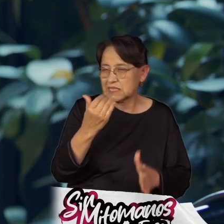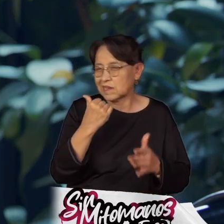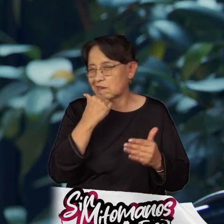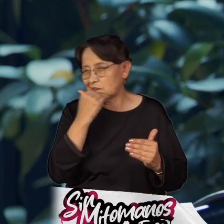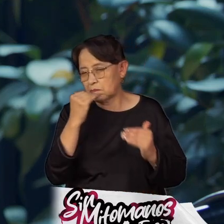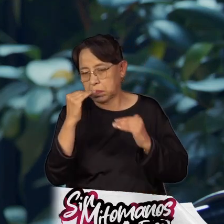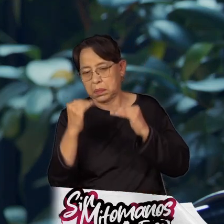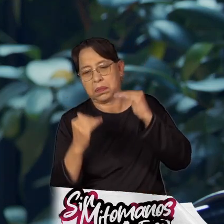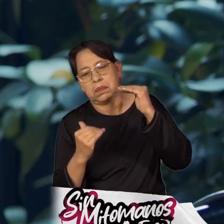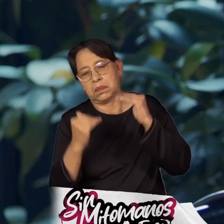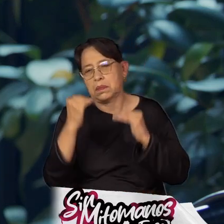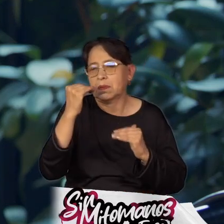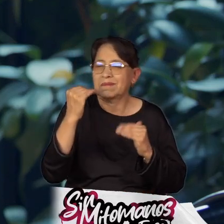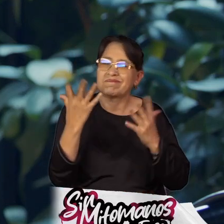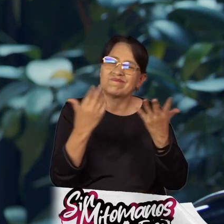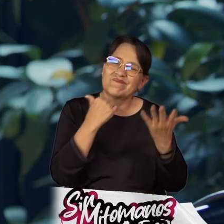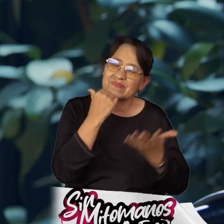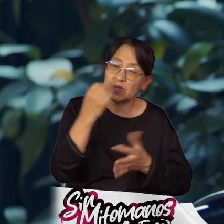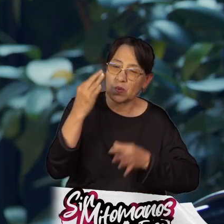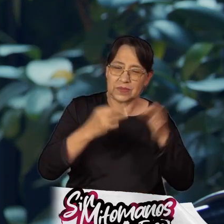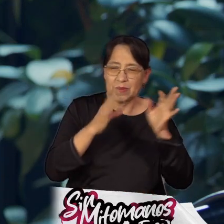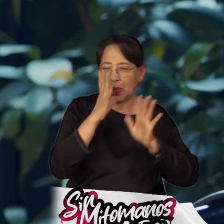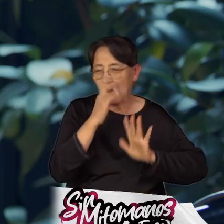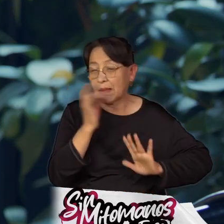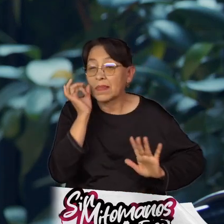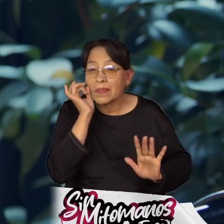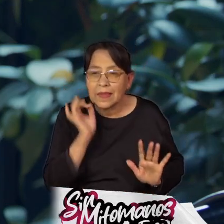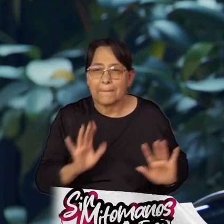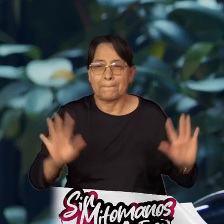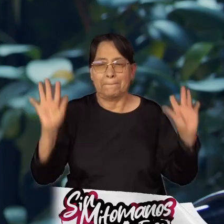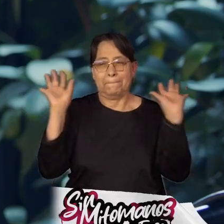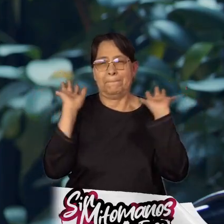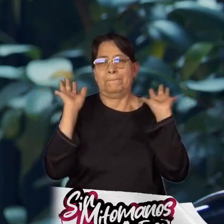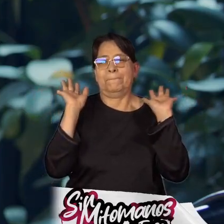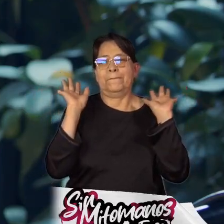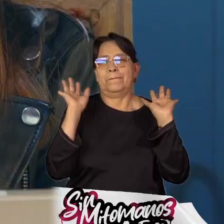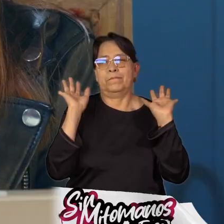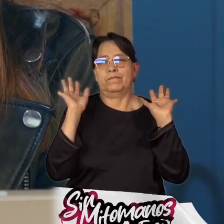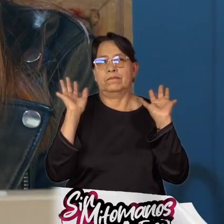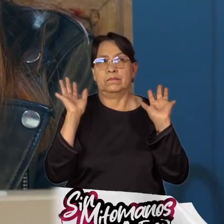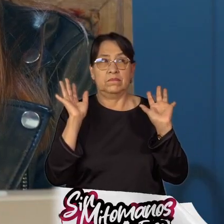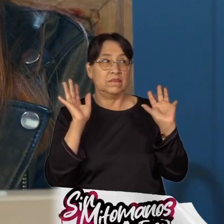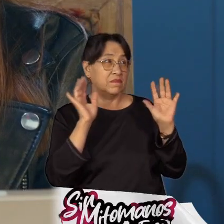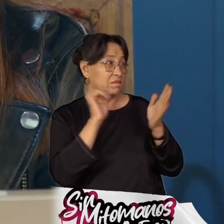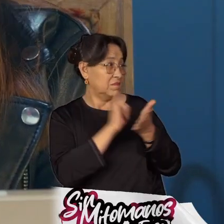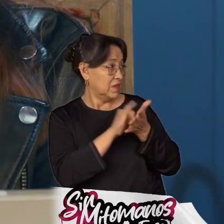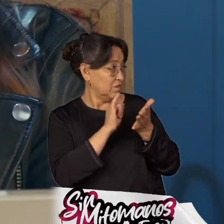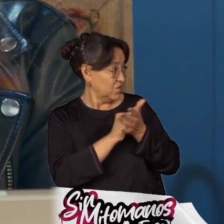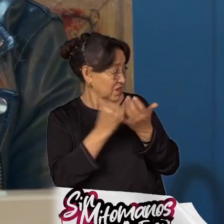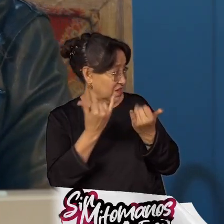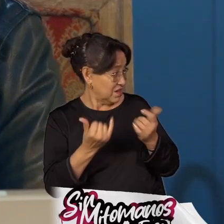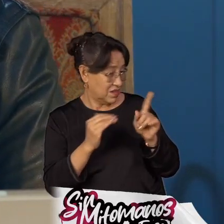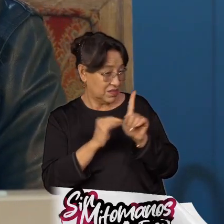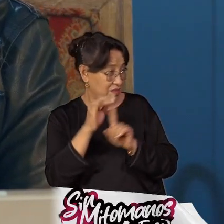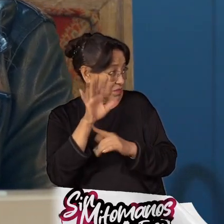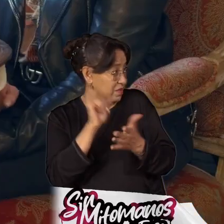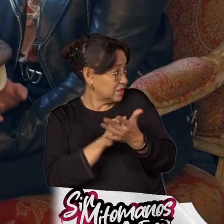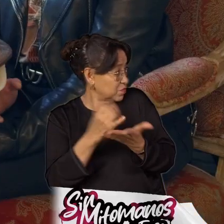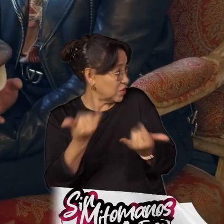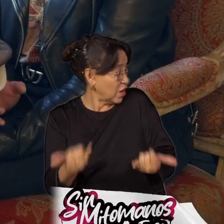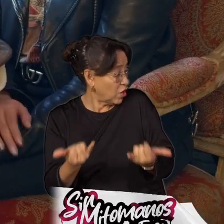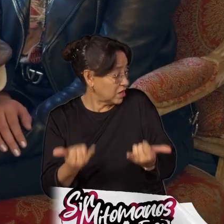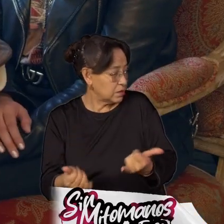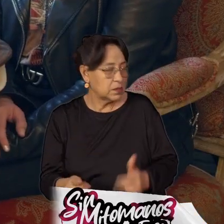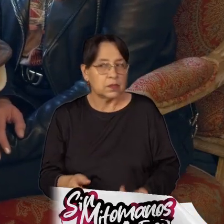incluso inequidades, incluso injusticias. Pero es lo que está y mayor pasando injusticia. ahorita. Sí, pero Con los estratos podría sociales.